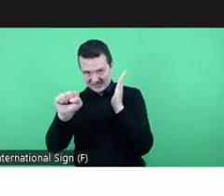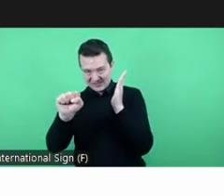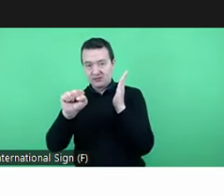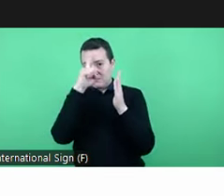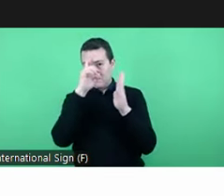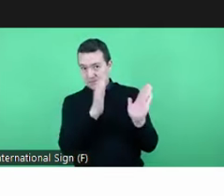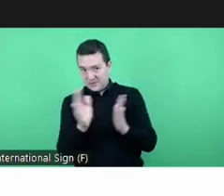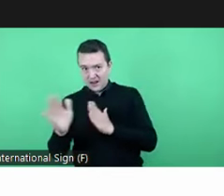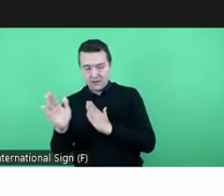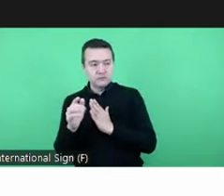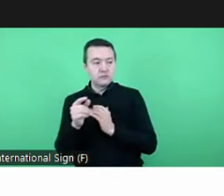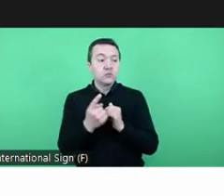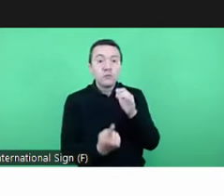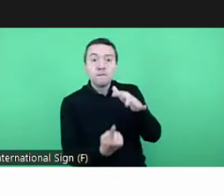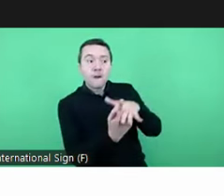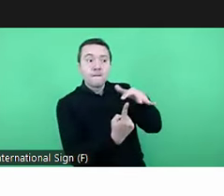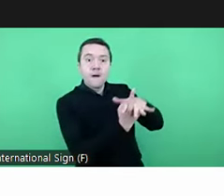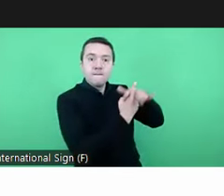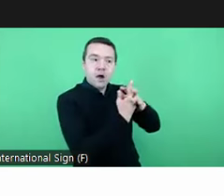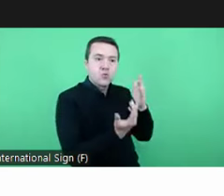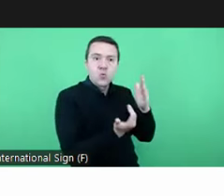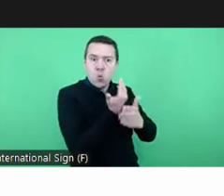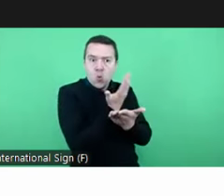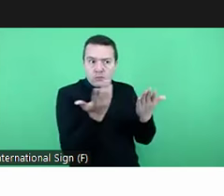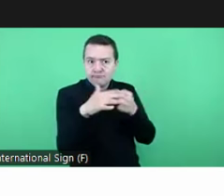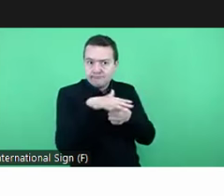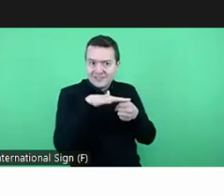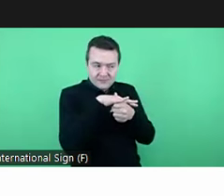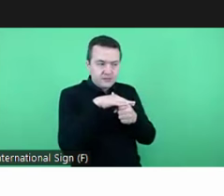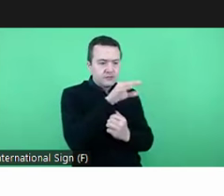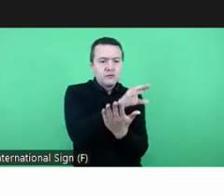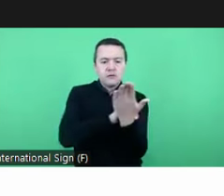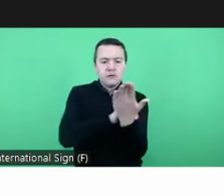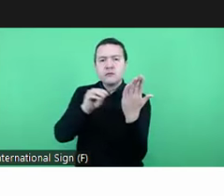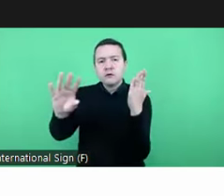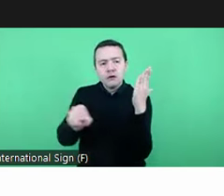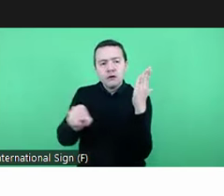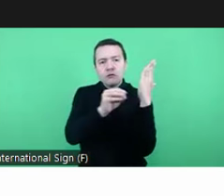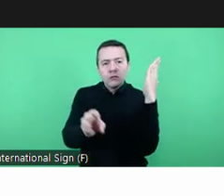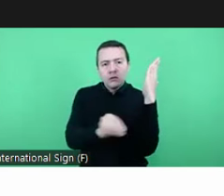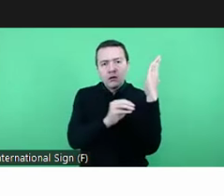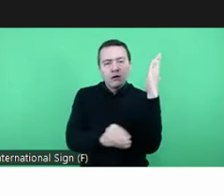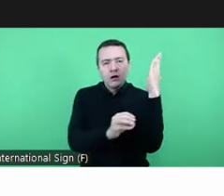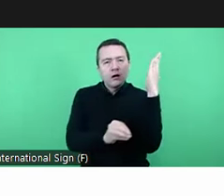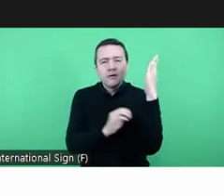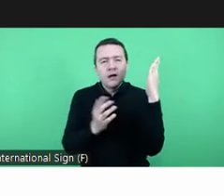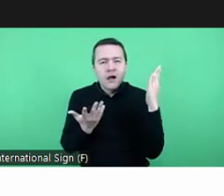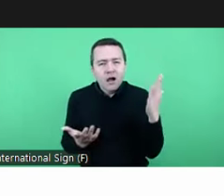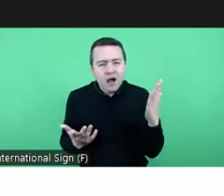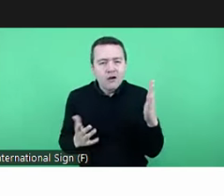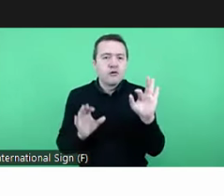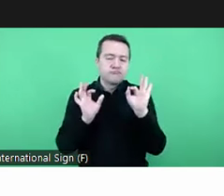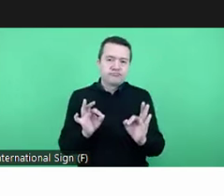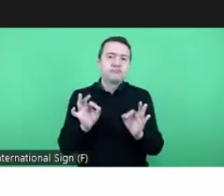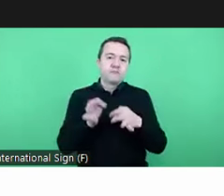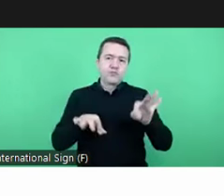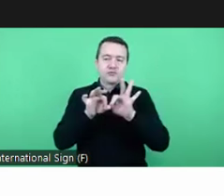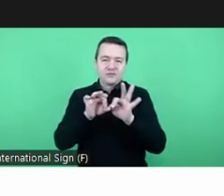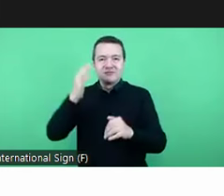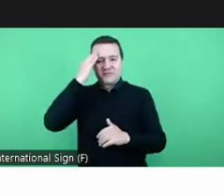bolsillo y evitar inclusions are soluciones made. To individuales avoid out-of-pocket clave expenses and buscar individual solutions, it is key to procesos de have incorporación que sean más